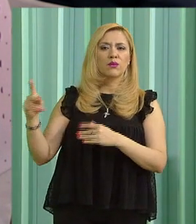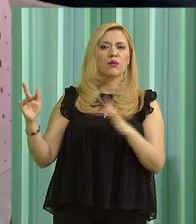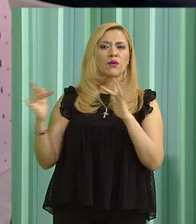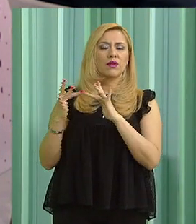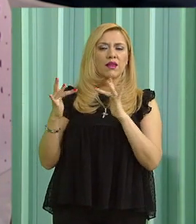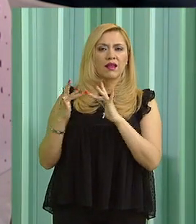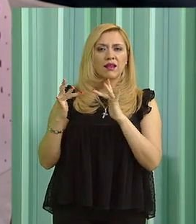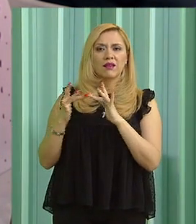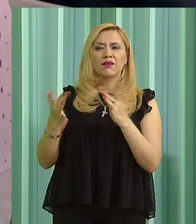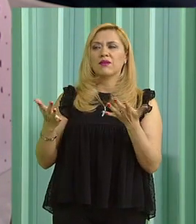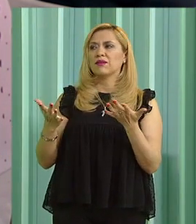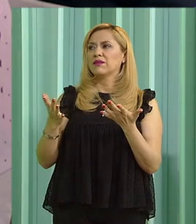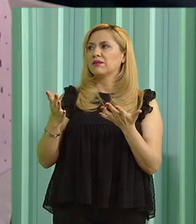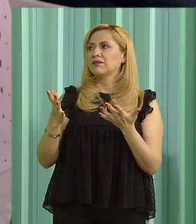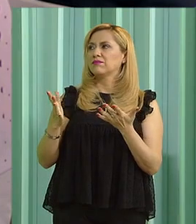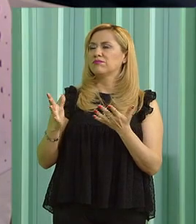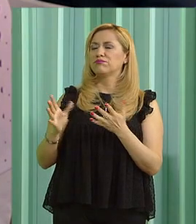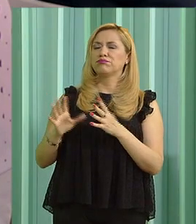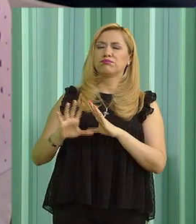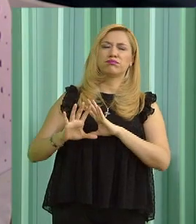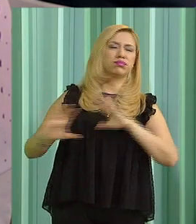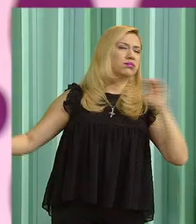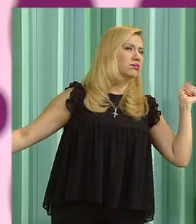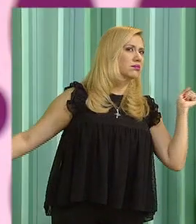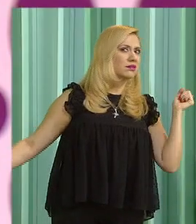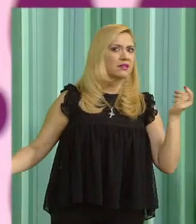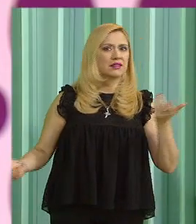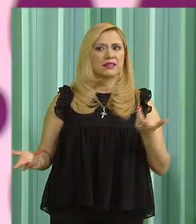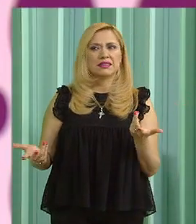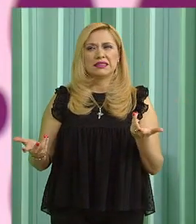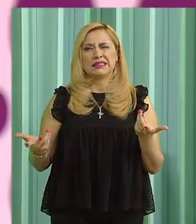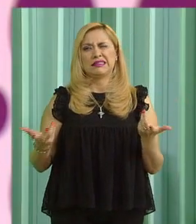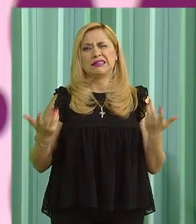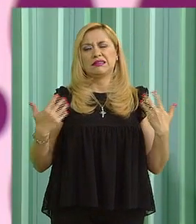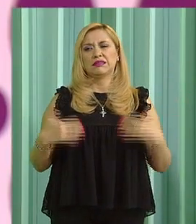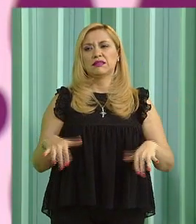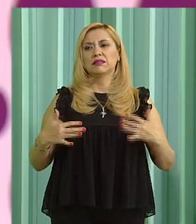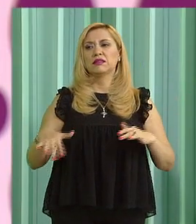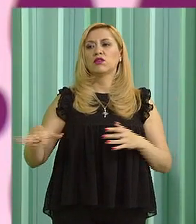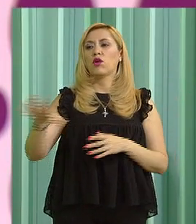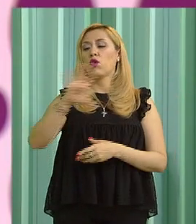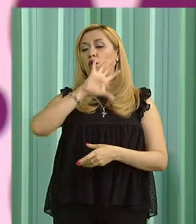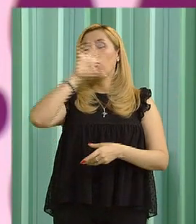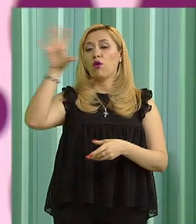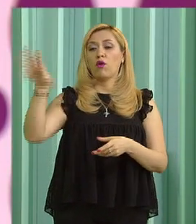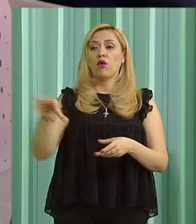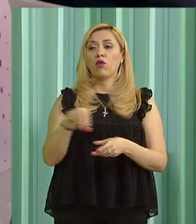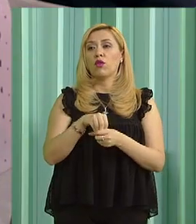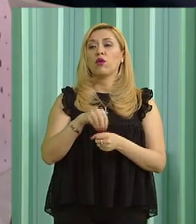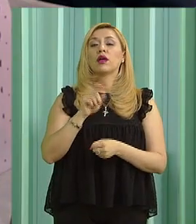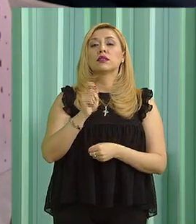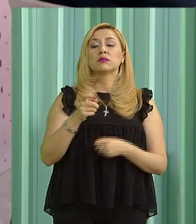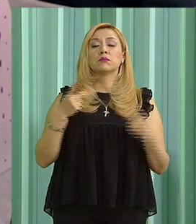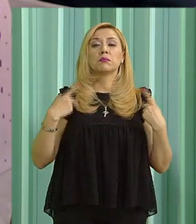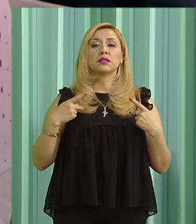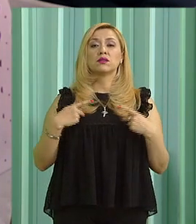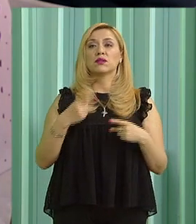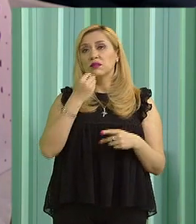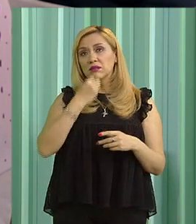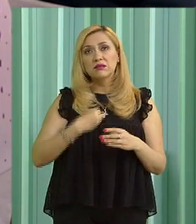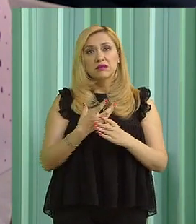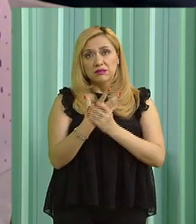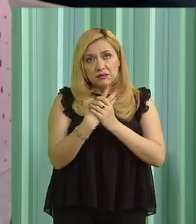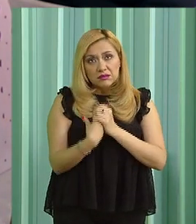contacto con una gran violencia. Y bueno, todo esto contribuye a que las personas se desplacen